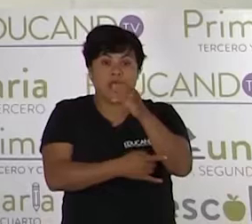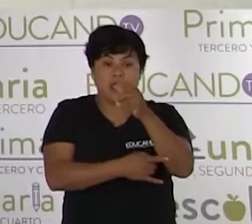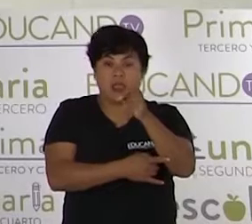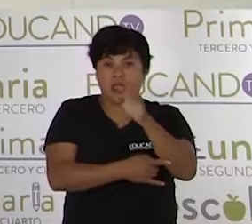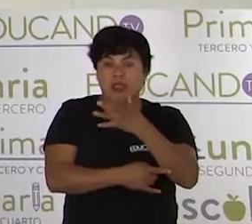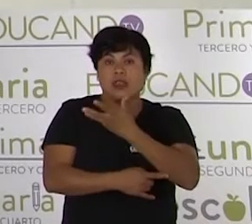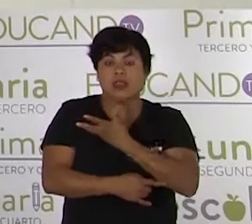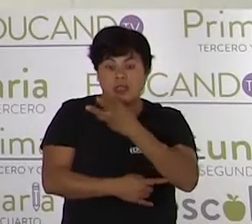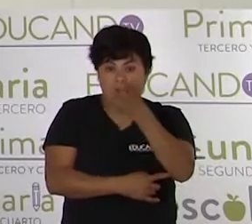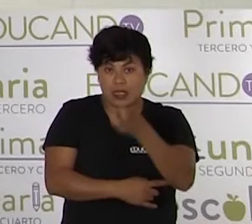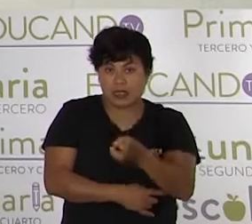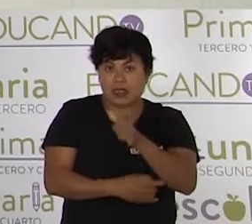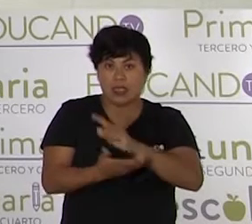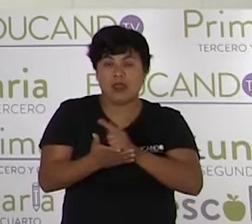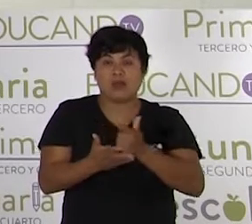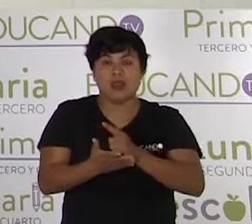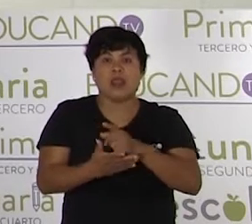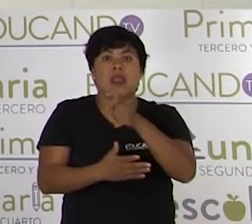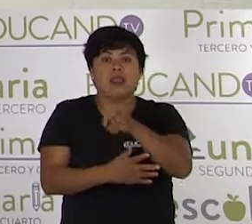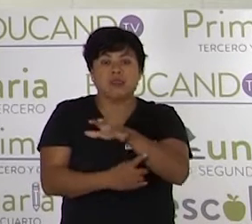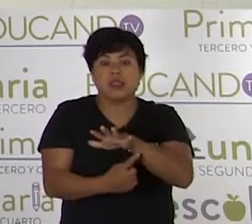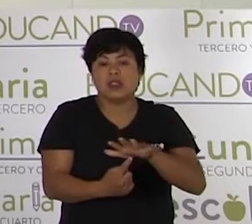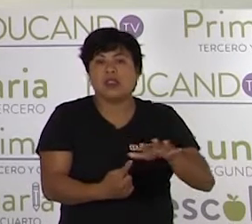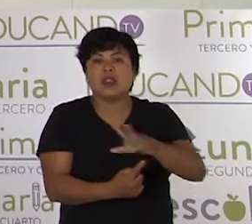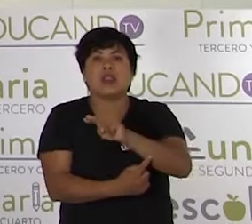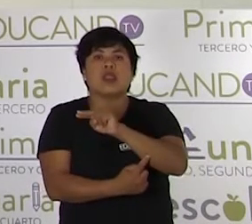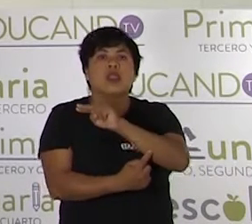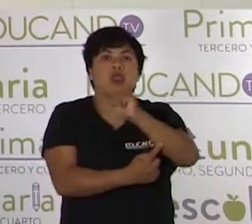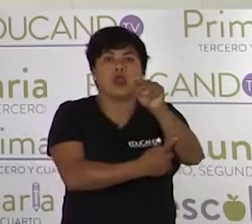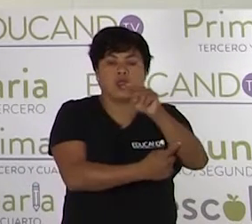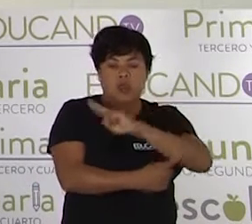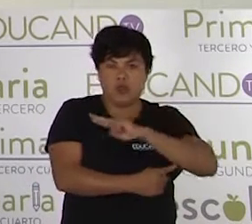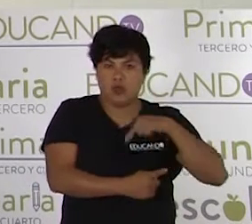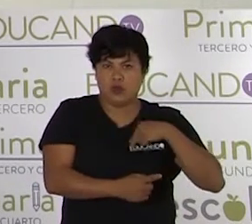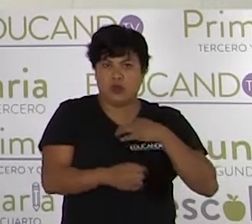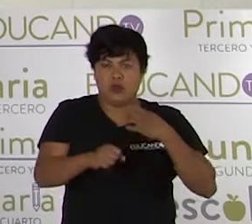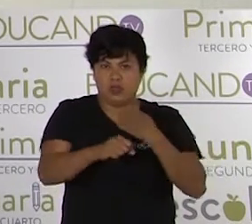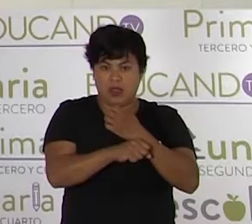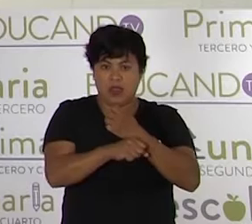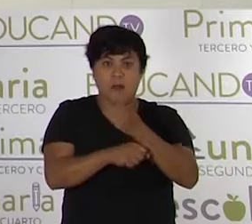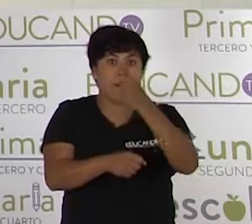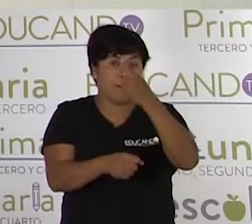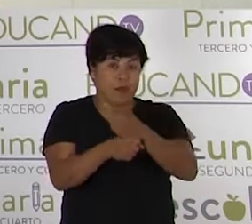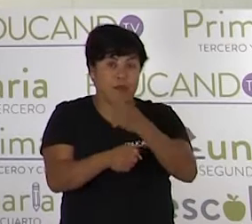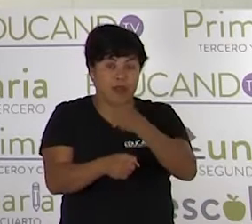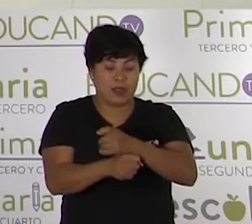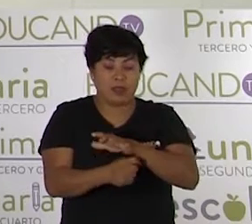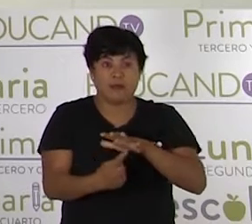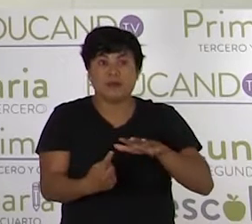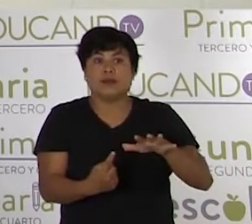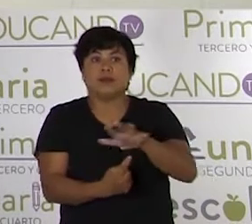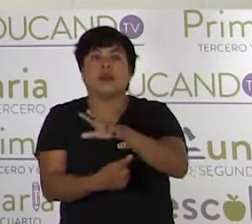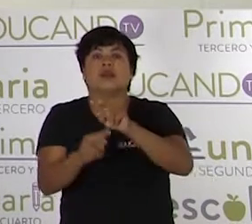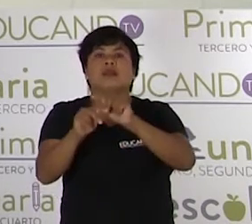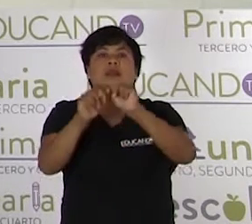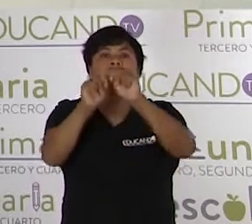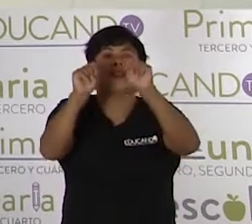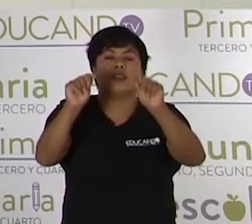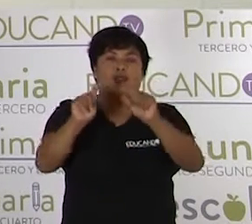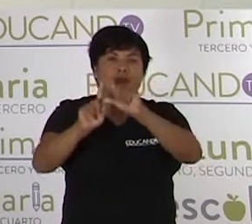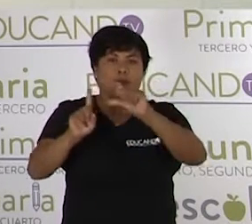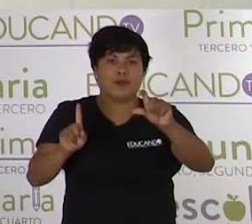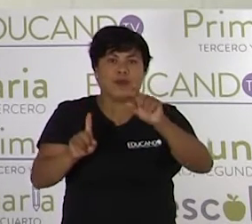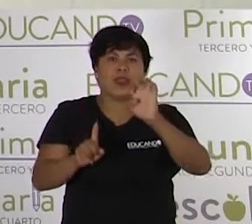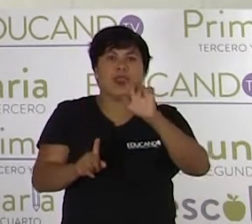son de la zona norte de nuestro estado. La primera se titula